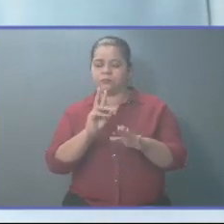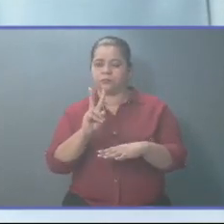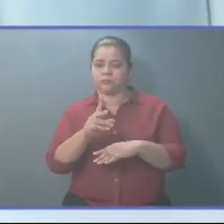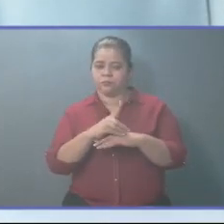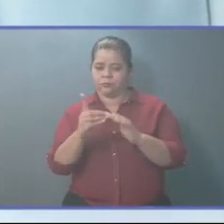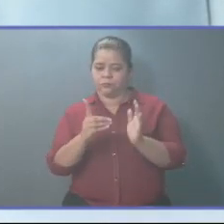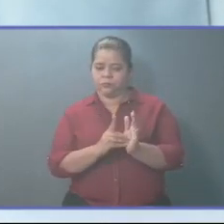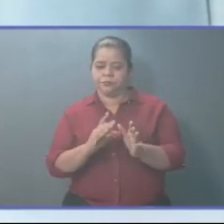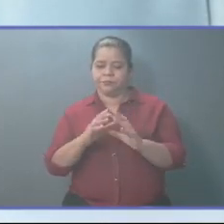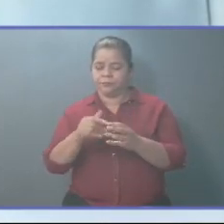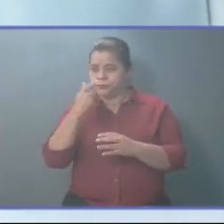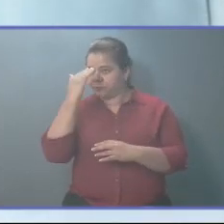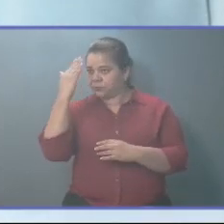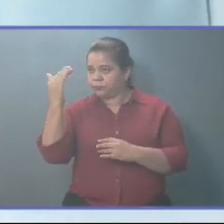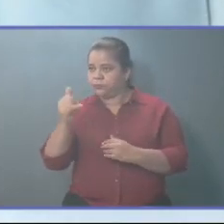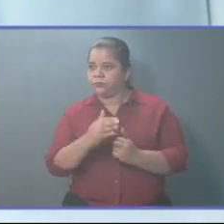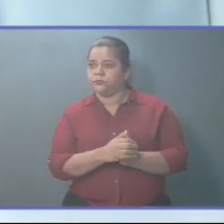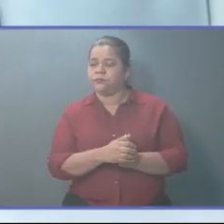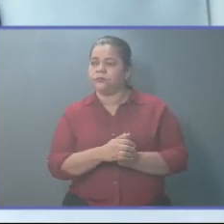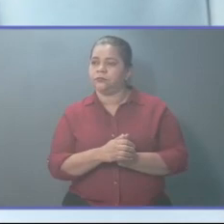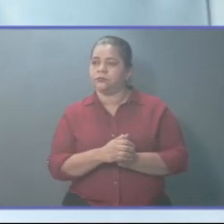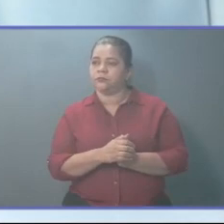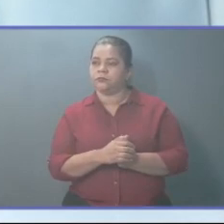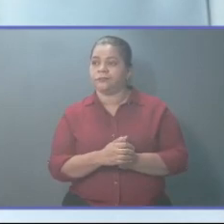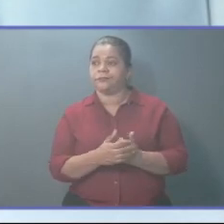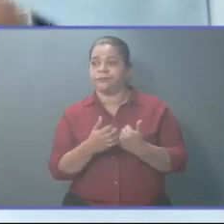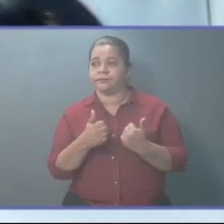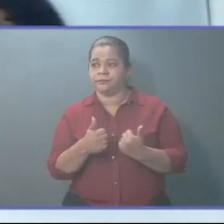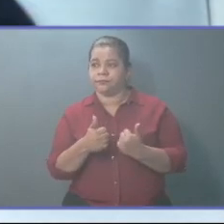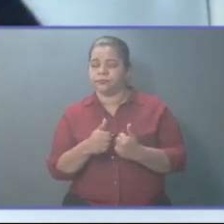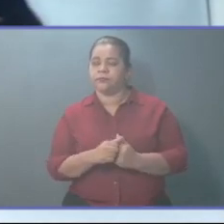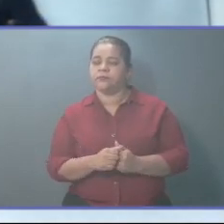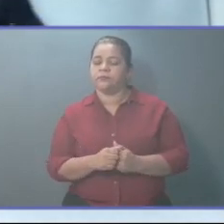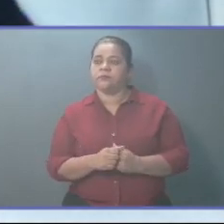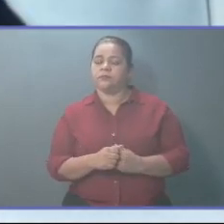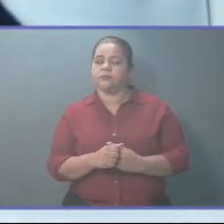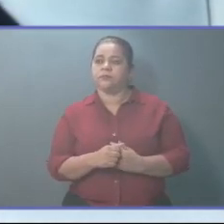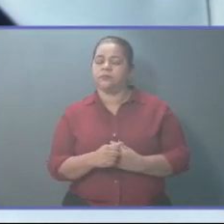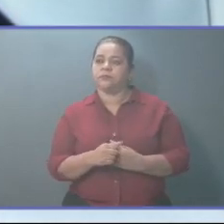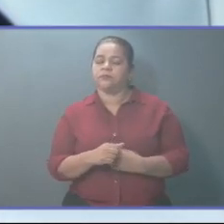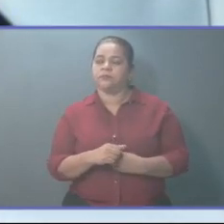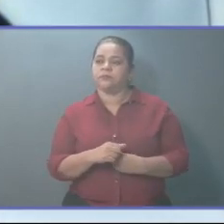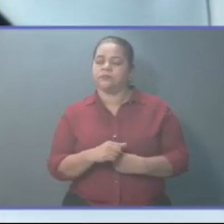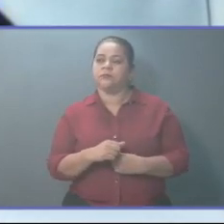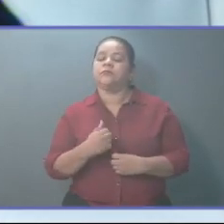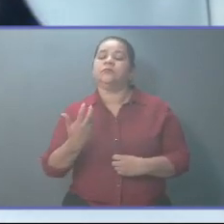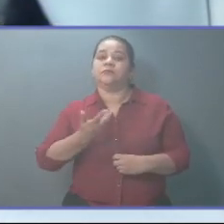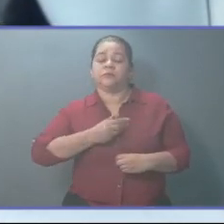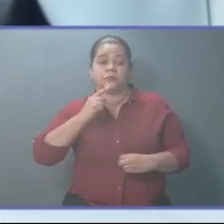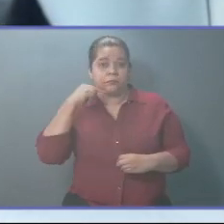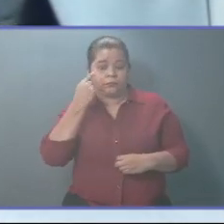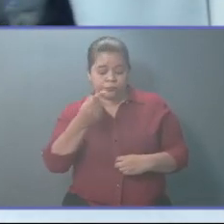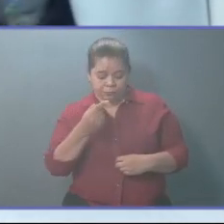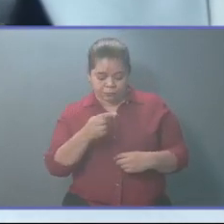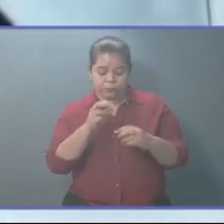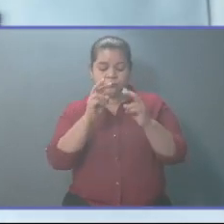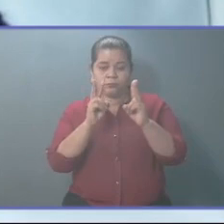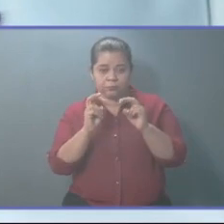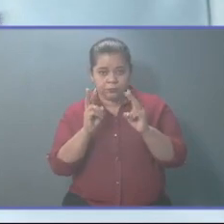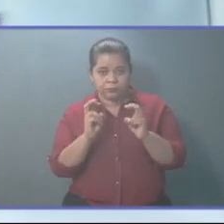esta comisión política. Bueno, dejamos el tema para mañana de lo de